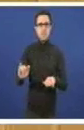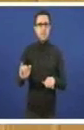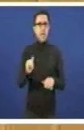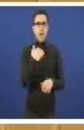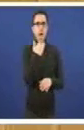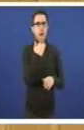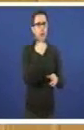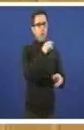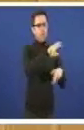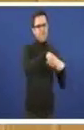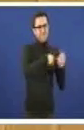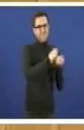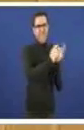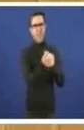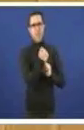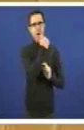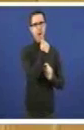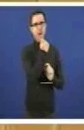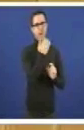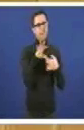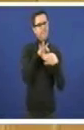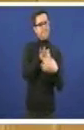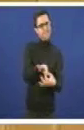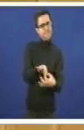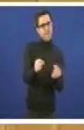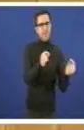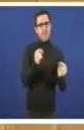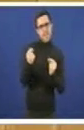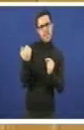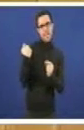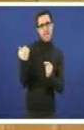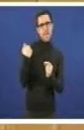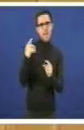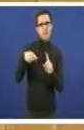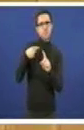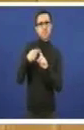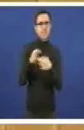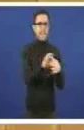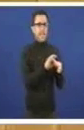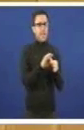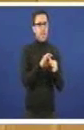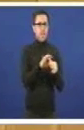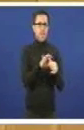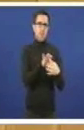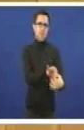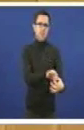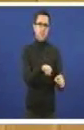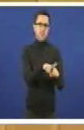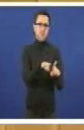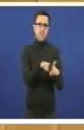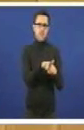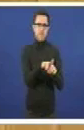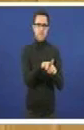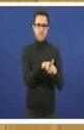nesta semana en relación ao pleno anterior en relación a este pleno e non só se demostra nesta moción que